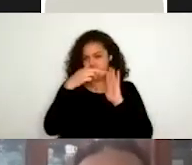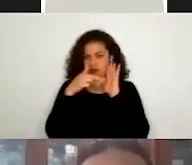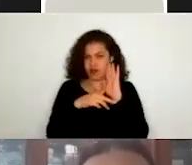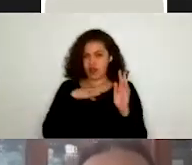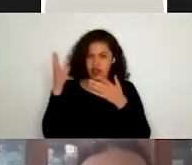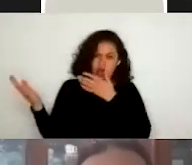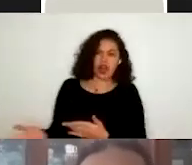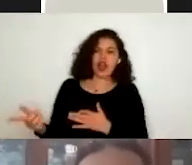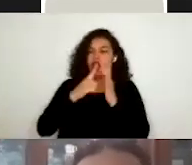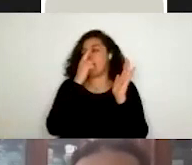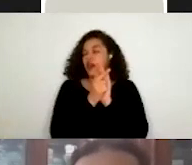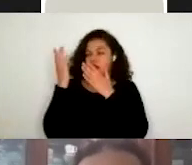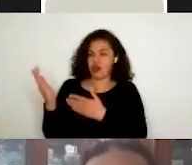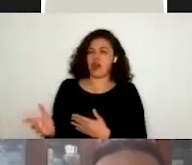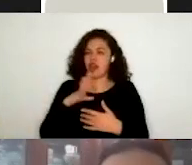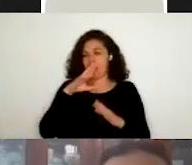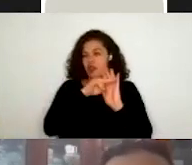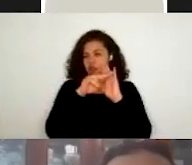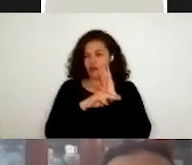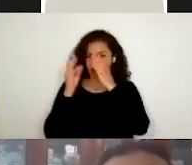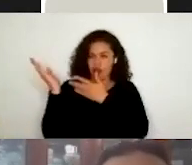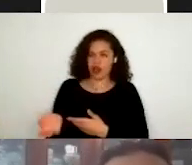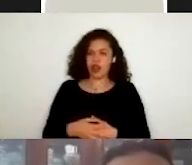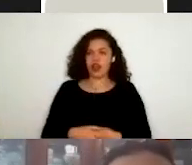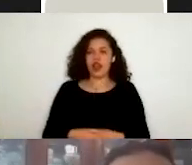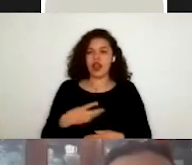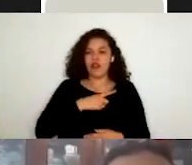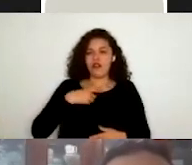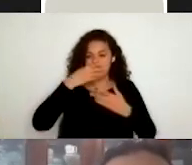estas leyes y estas normas. ¿Ok?